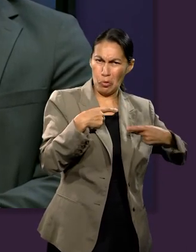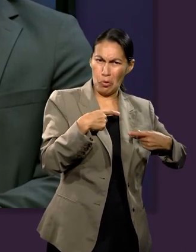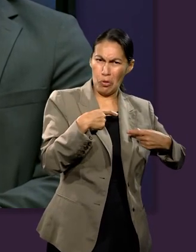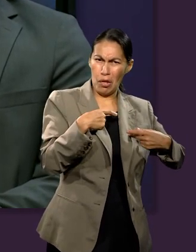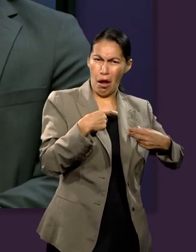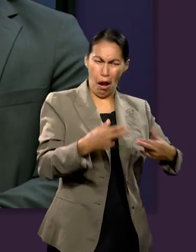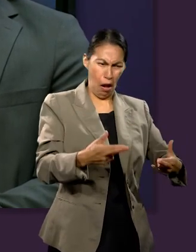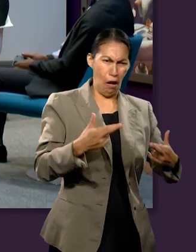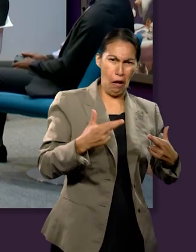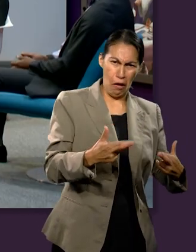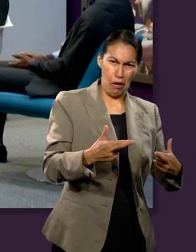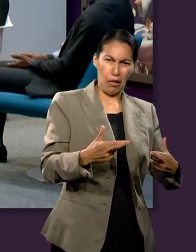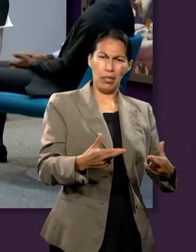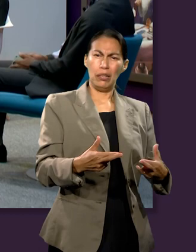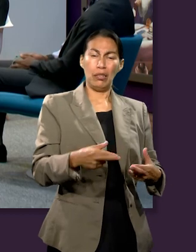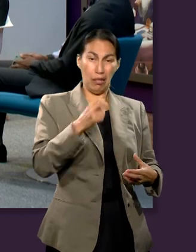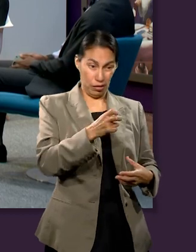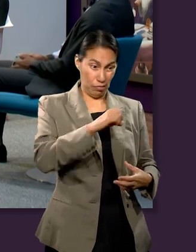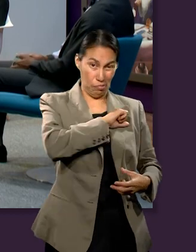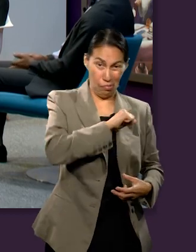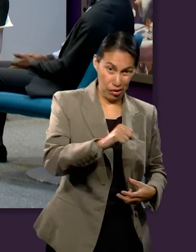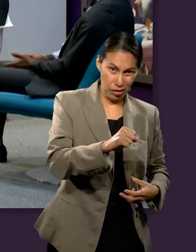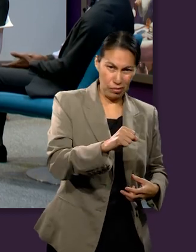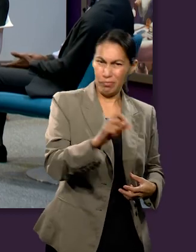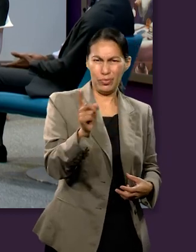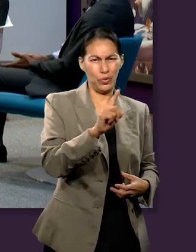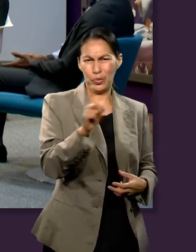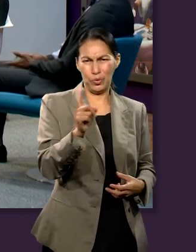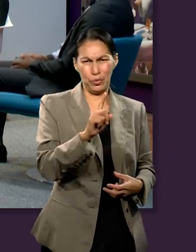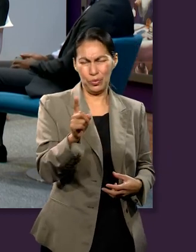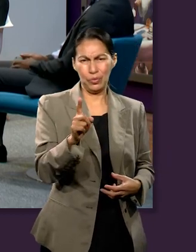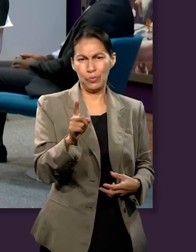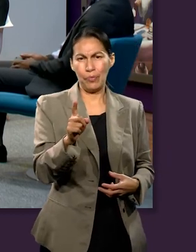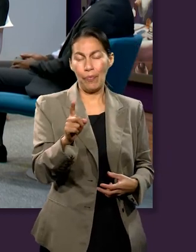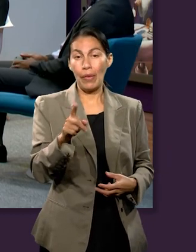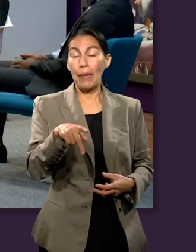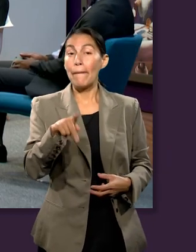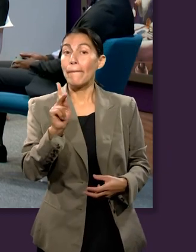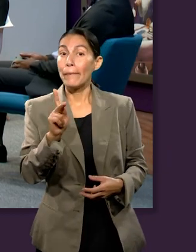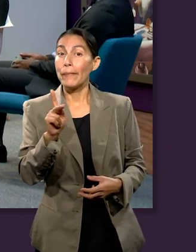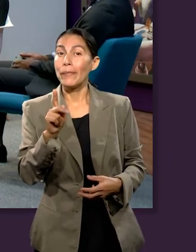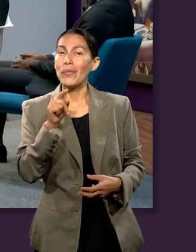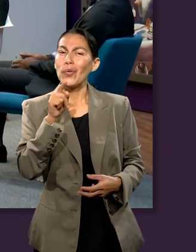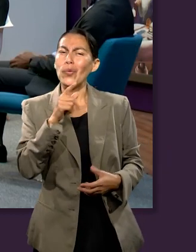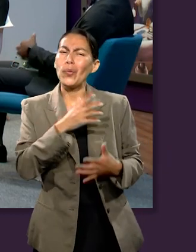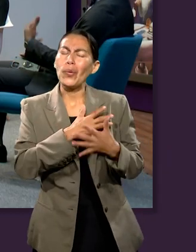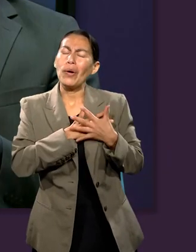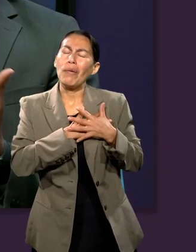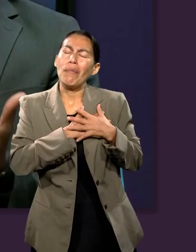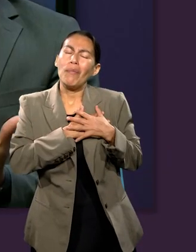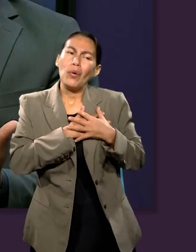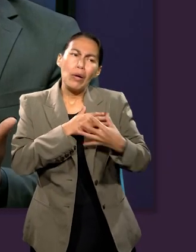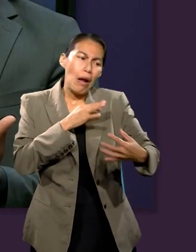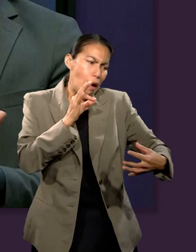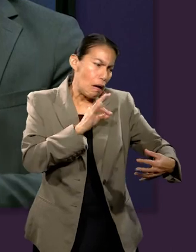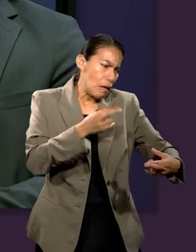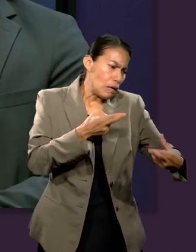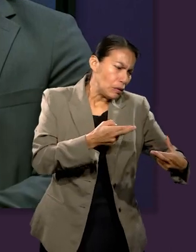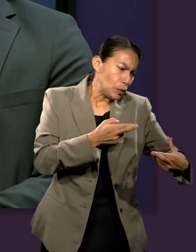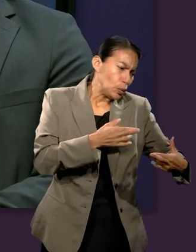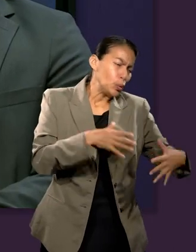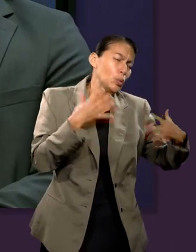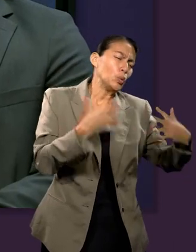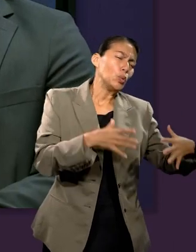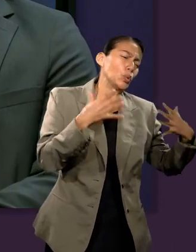es malo una persona rica No necesariamente es una persona malvada la cuestión es que si tu amor por las riquezas